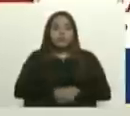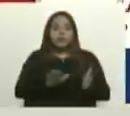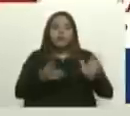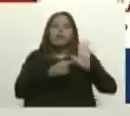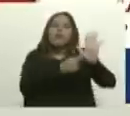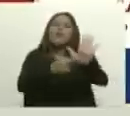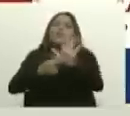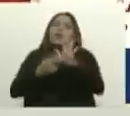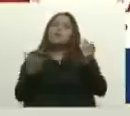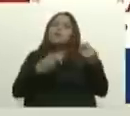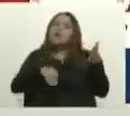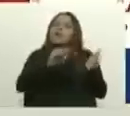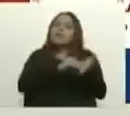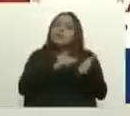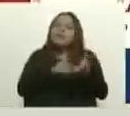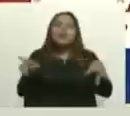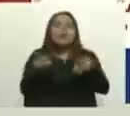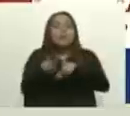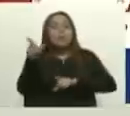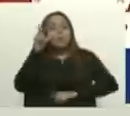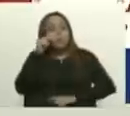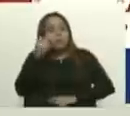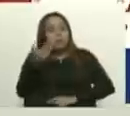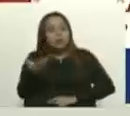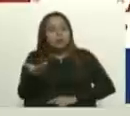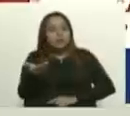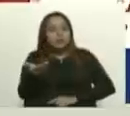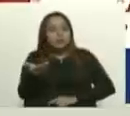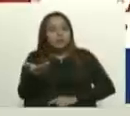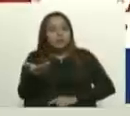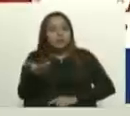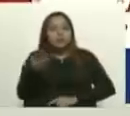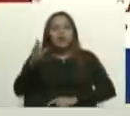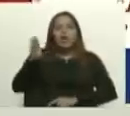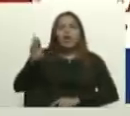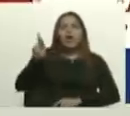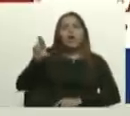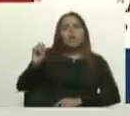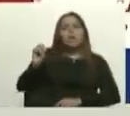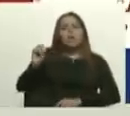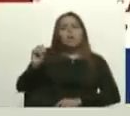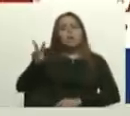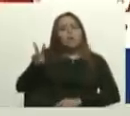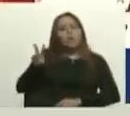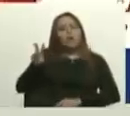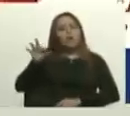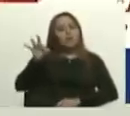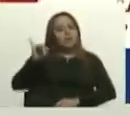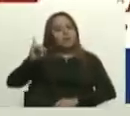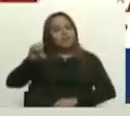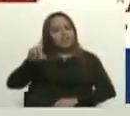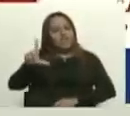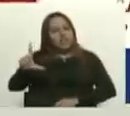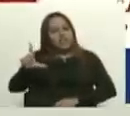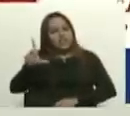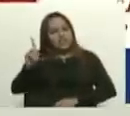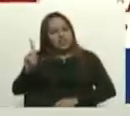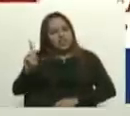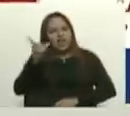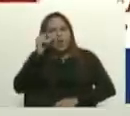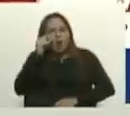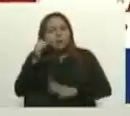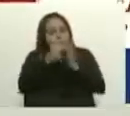expuesto varias veces, incluido aquel señor llamado Bromfield, William Bromfield.